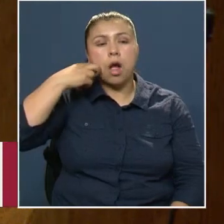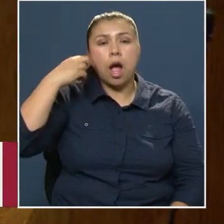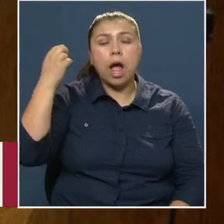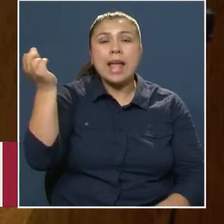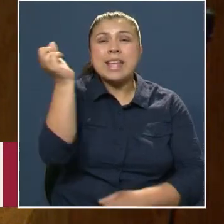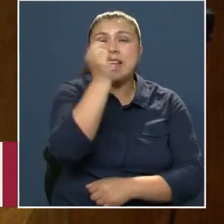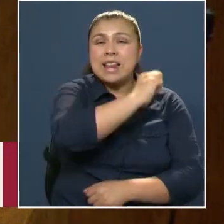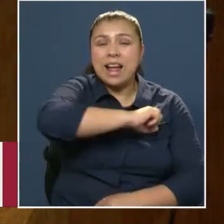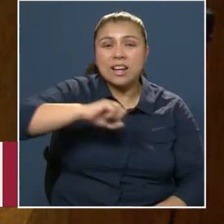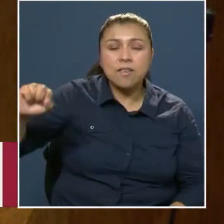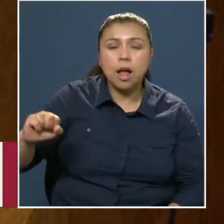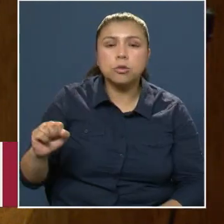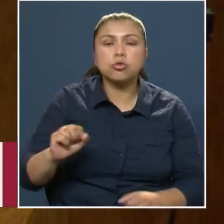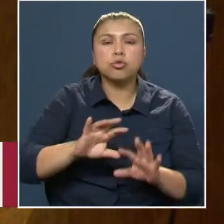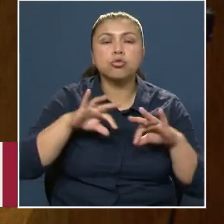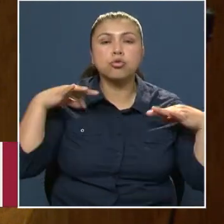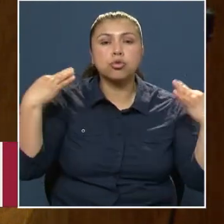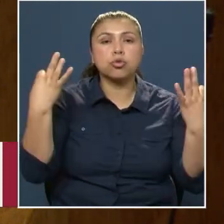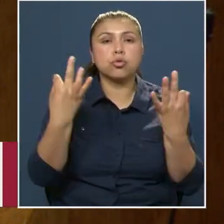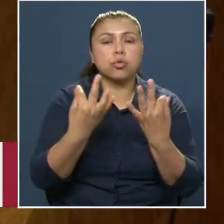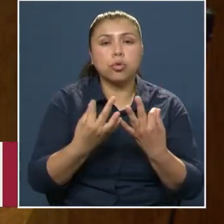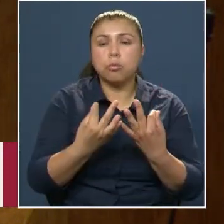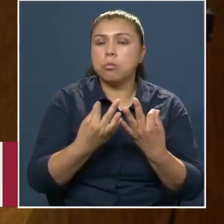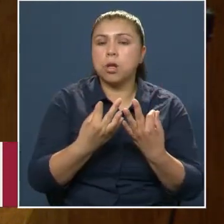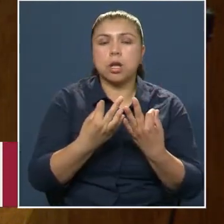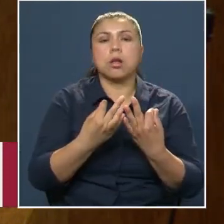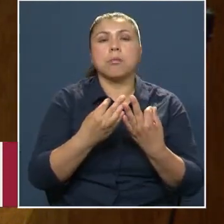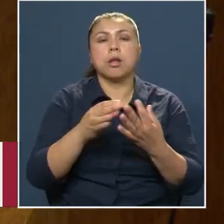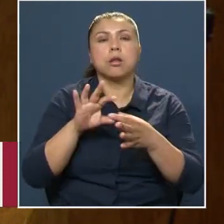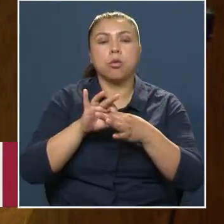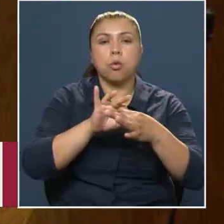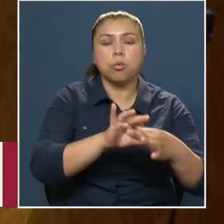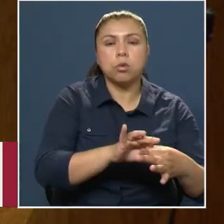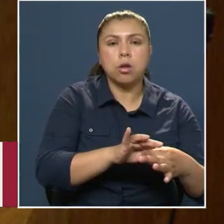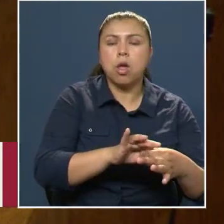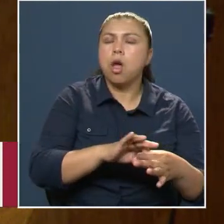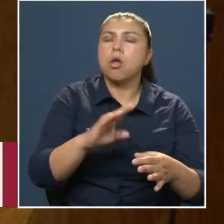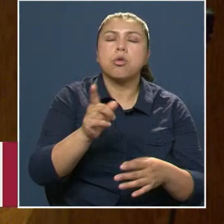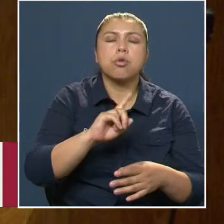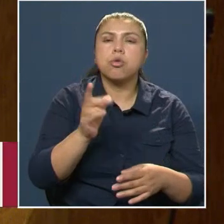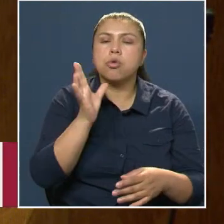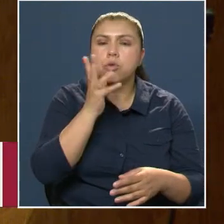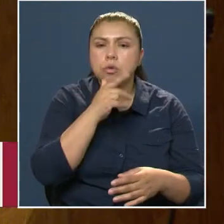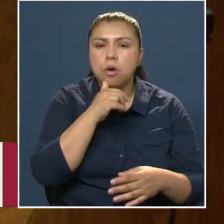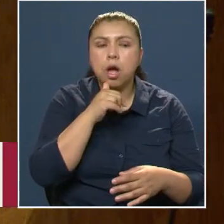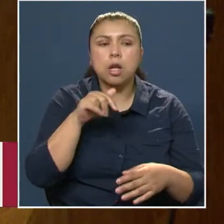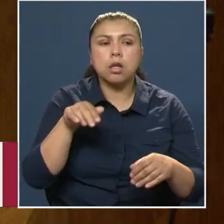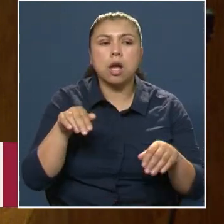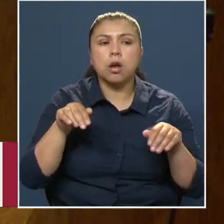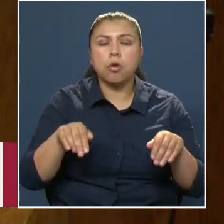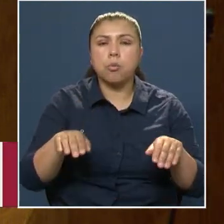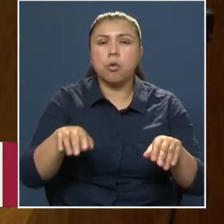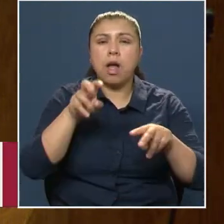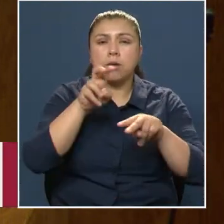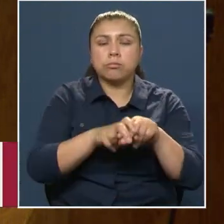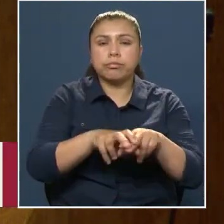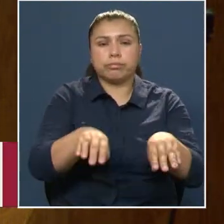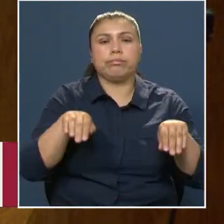rebeldía son absolutamente inseparables, que no hay que acomodarse en estos asientos y